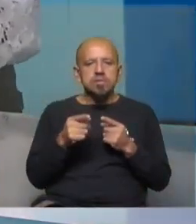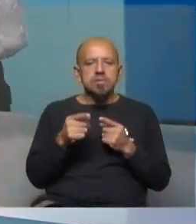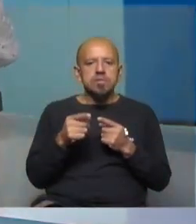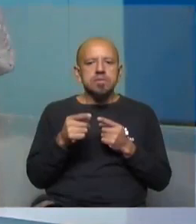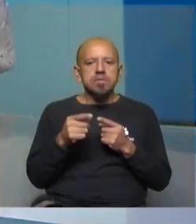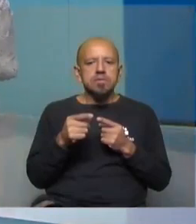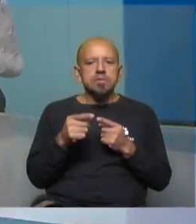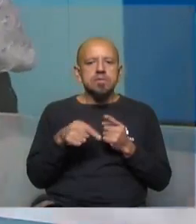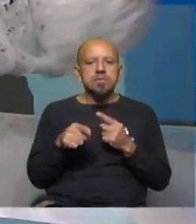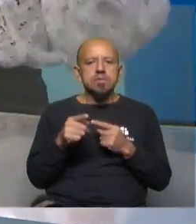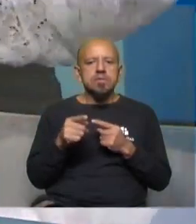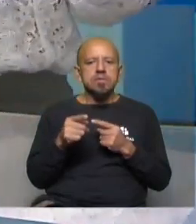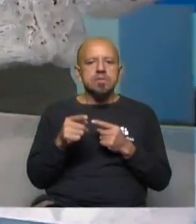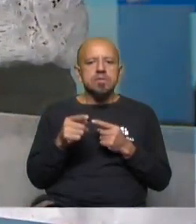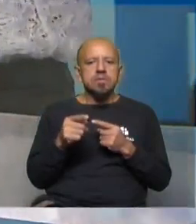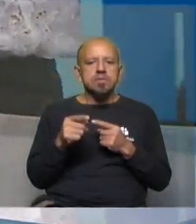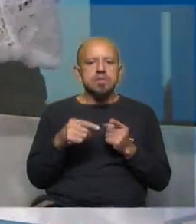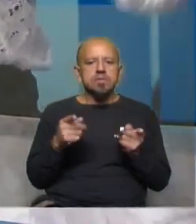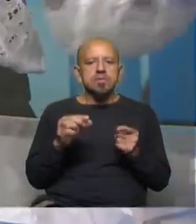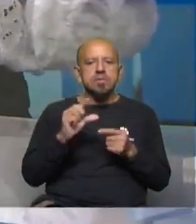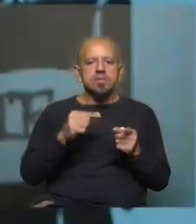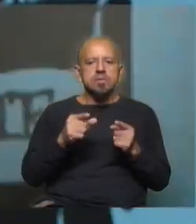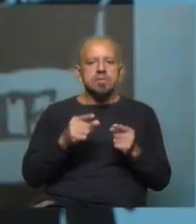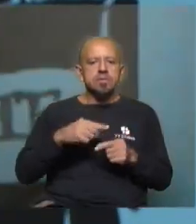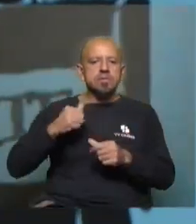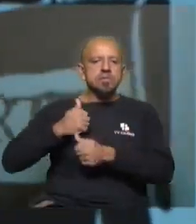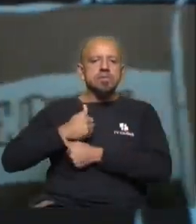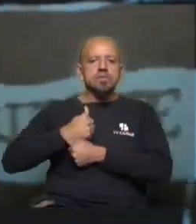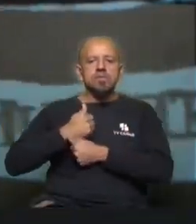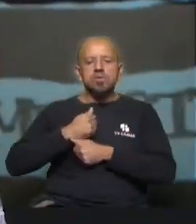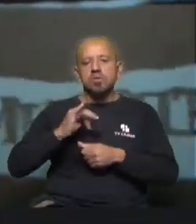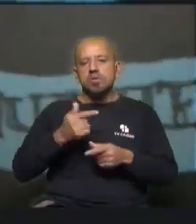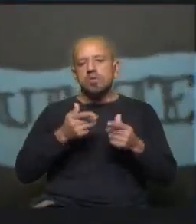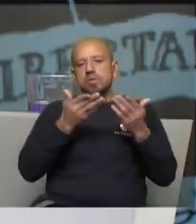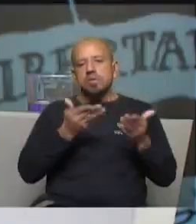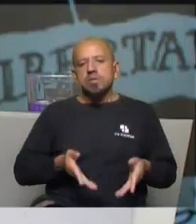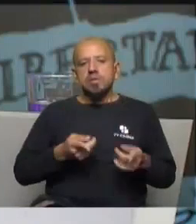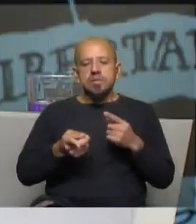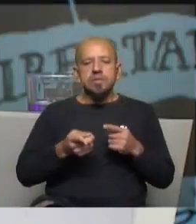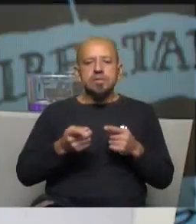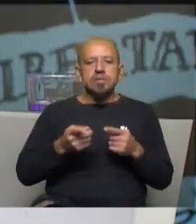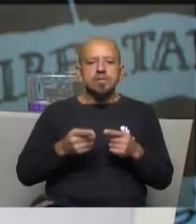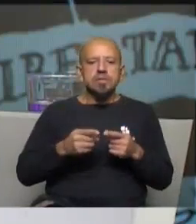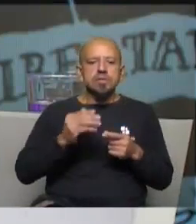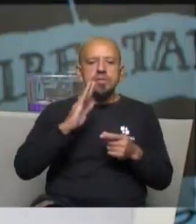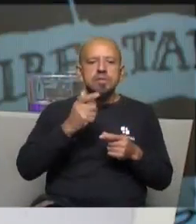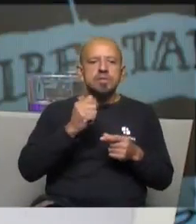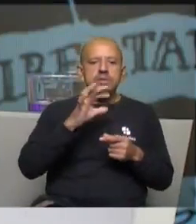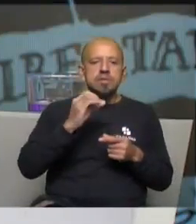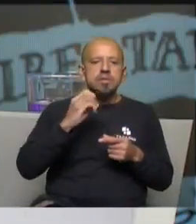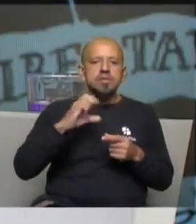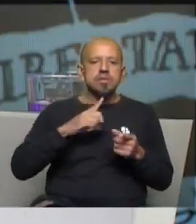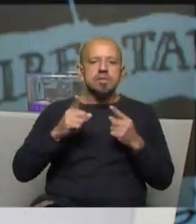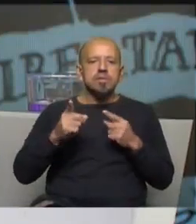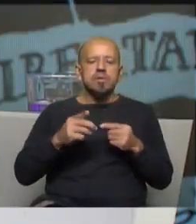que te pusieron no sé dónde ya hace pocos días que estás en el ejército y ya sos no sé qué una madre Francisca Pascual la madre cuando lo va a